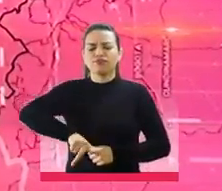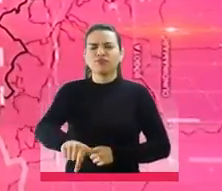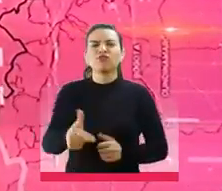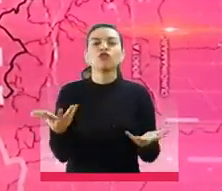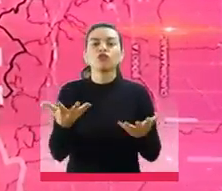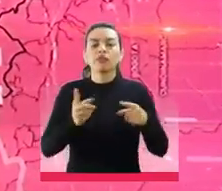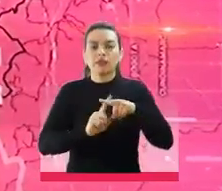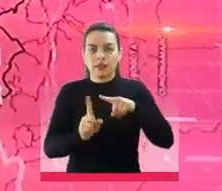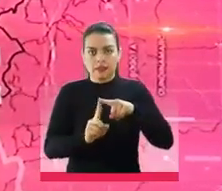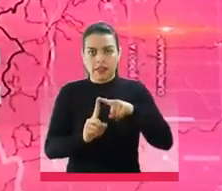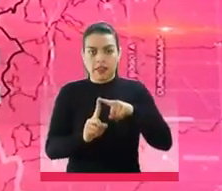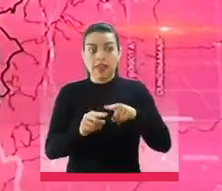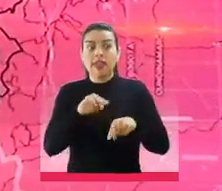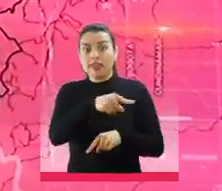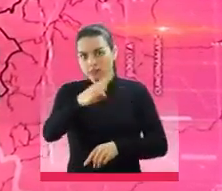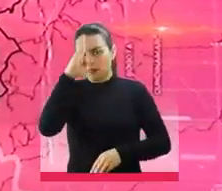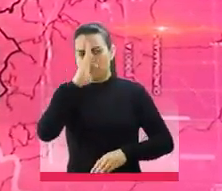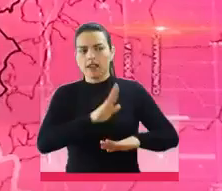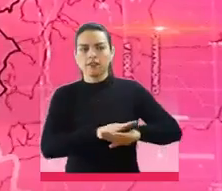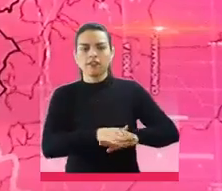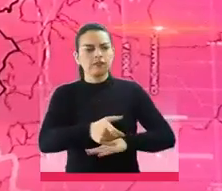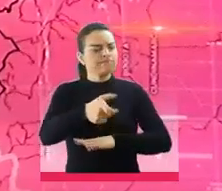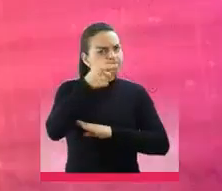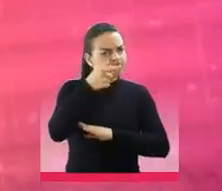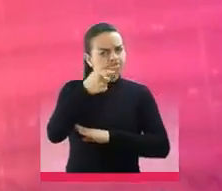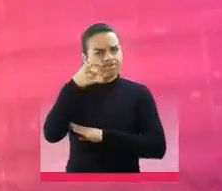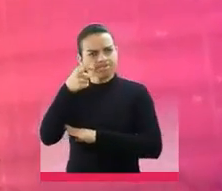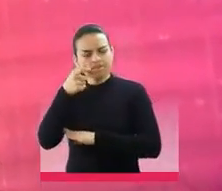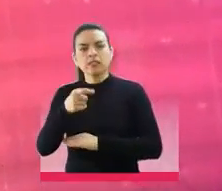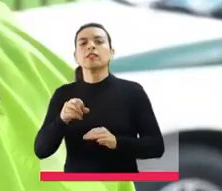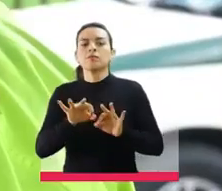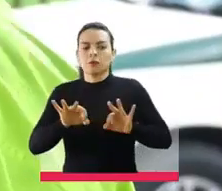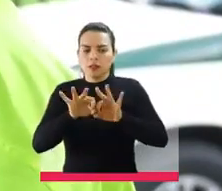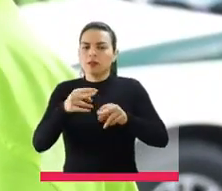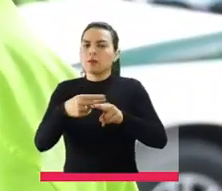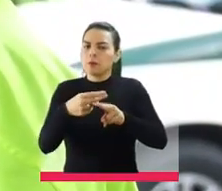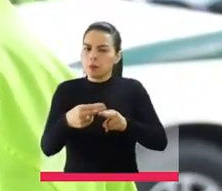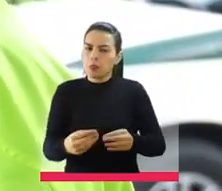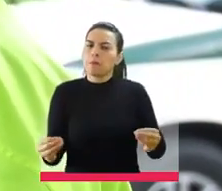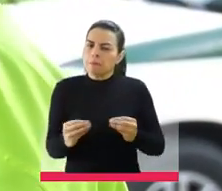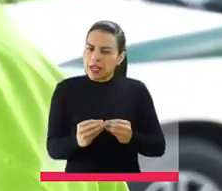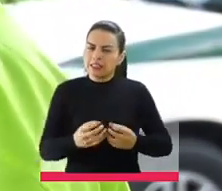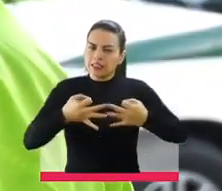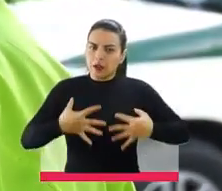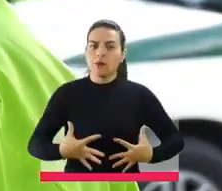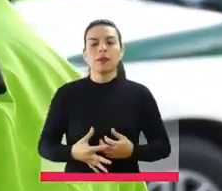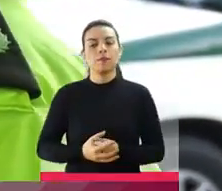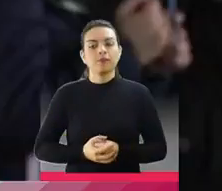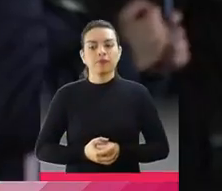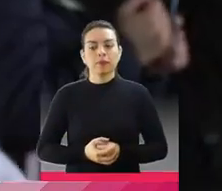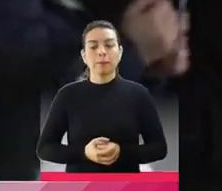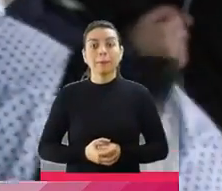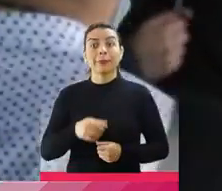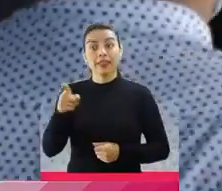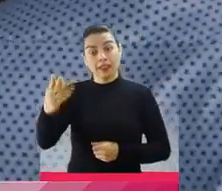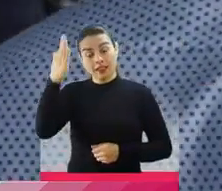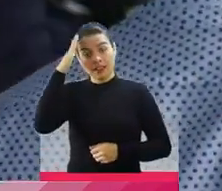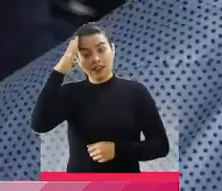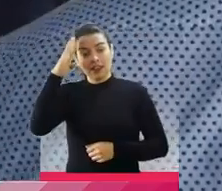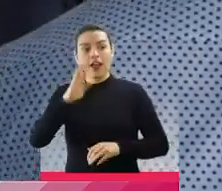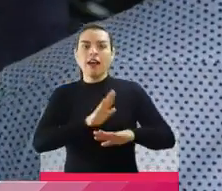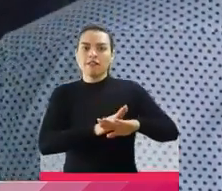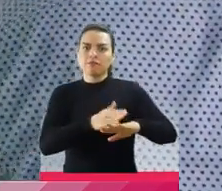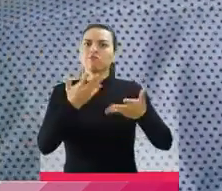autoridades afirmaron que los controles en el sistema serán reforzados. Según las autoridades, gracias a los controles ejercidos